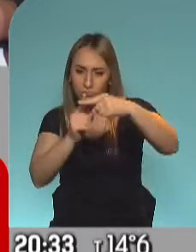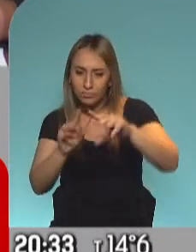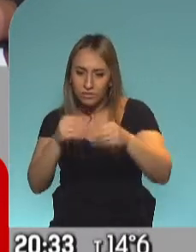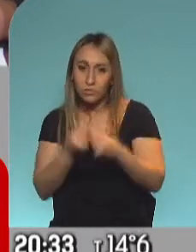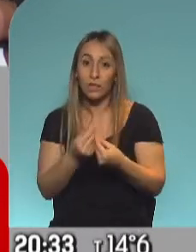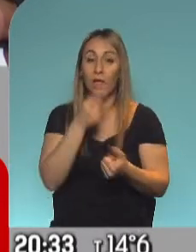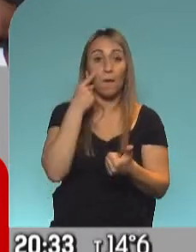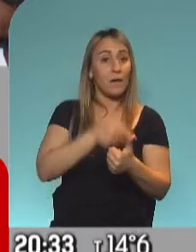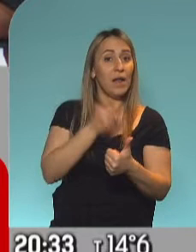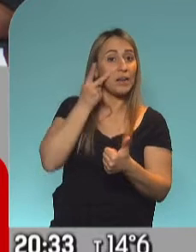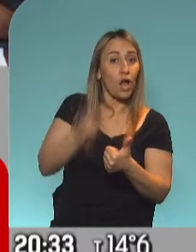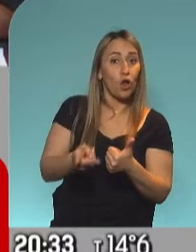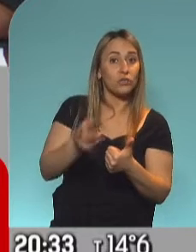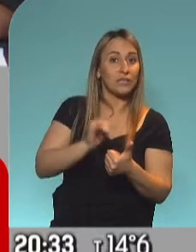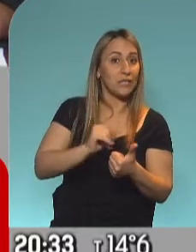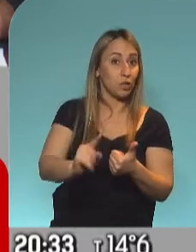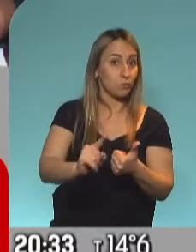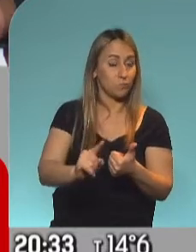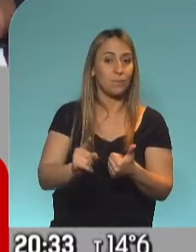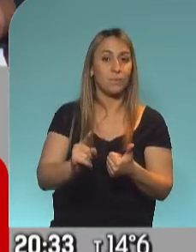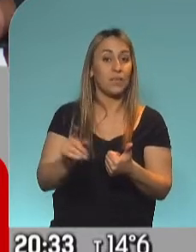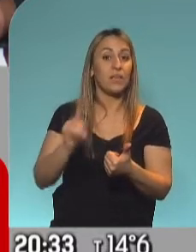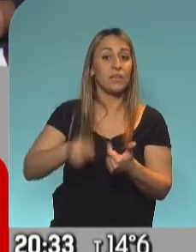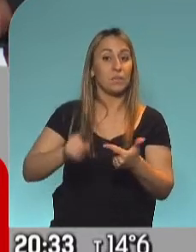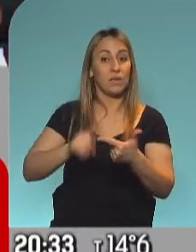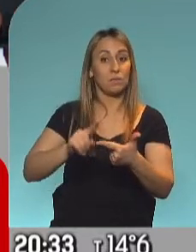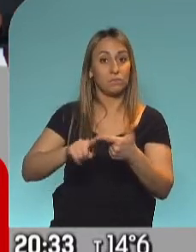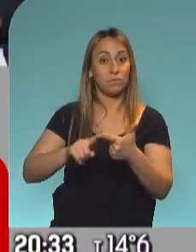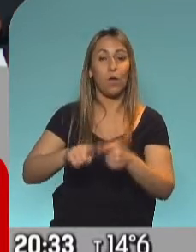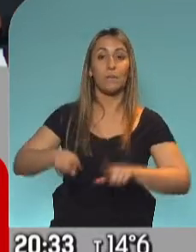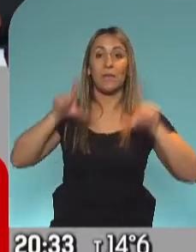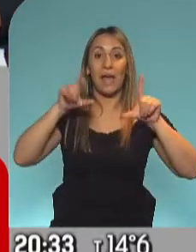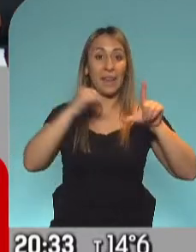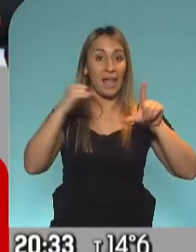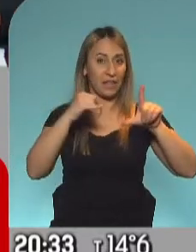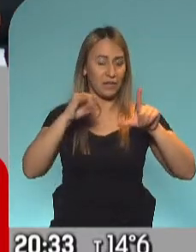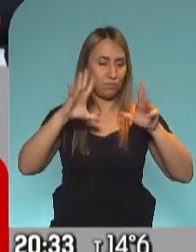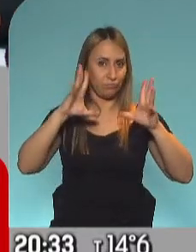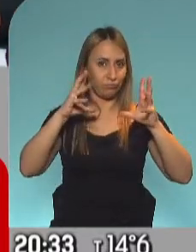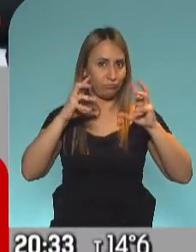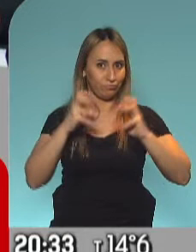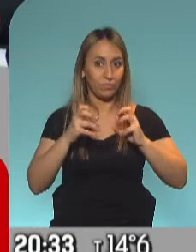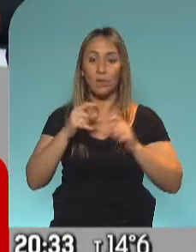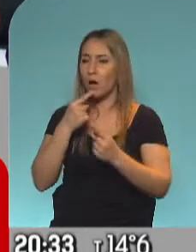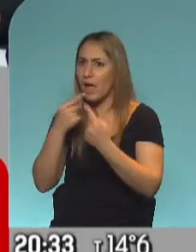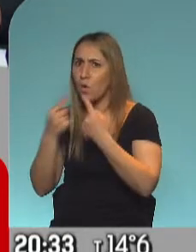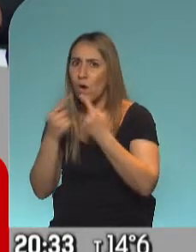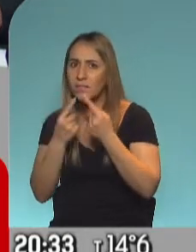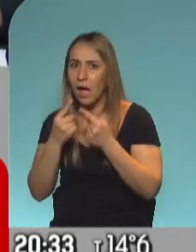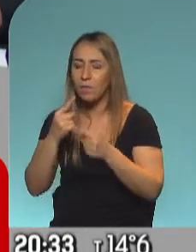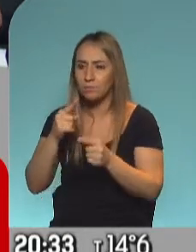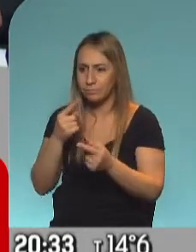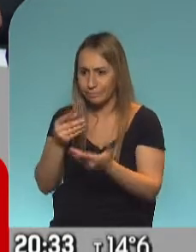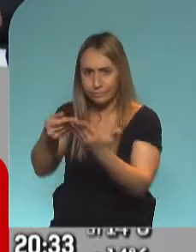ese resultado y que pueda, en todo caso, revertir esa tendencia negativa que está teniendo en las encuestas de 8 puntos. También el